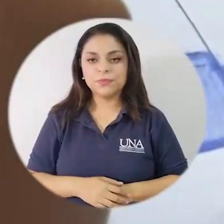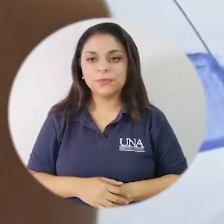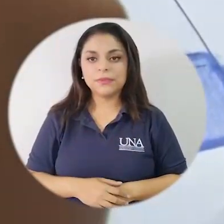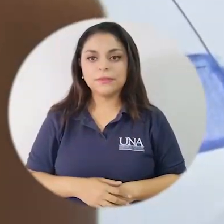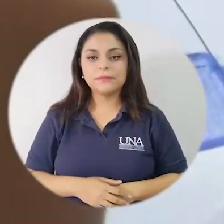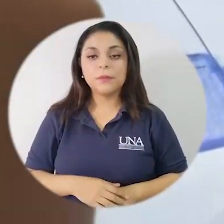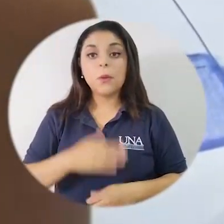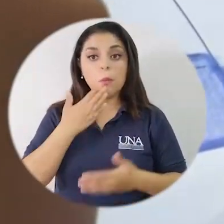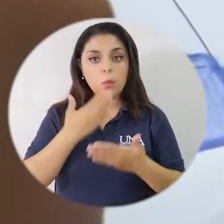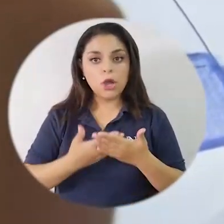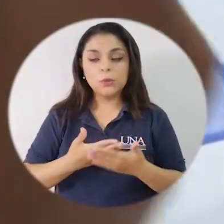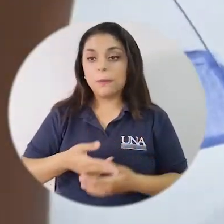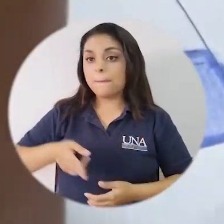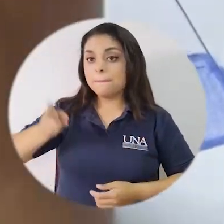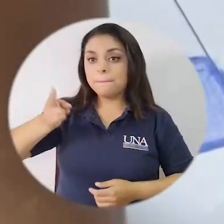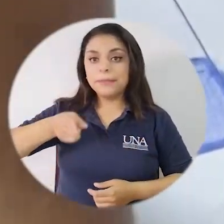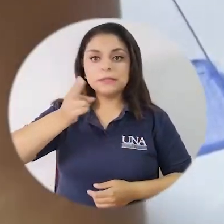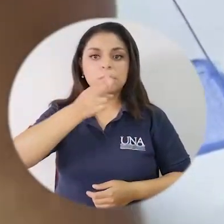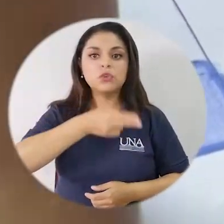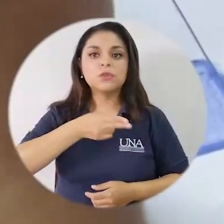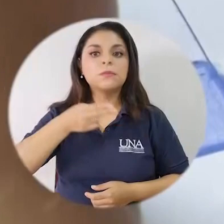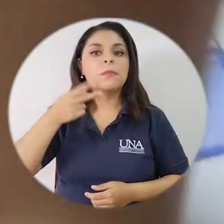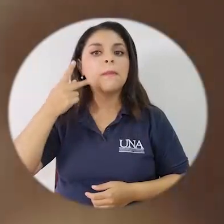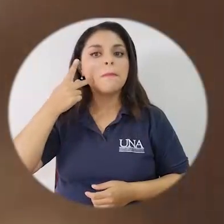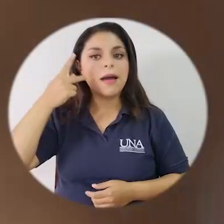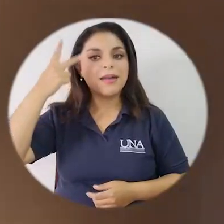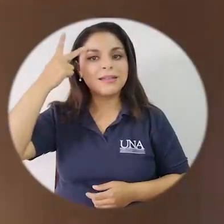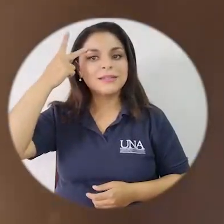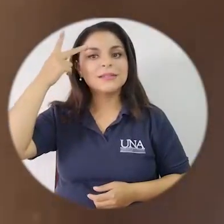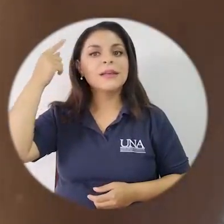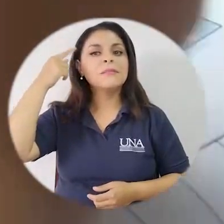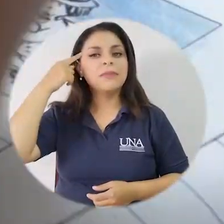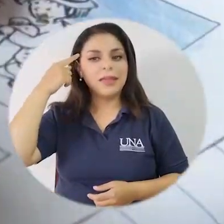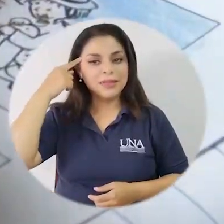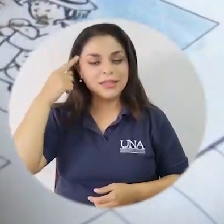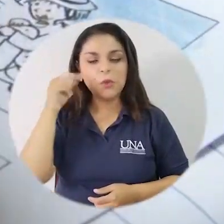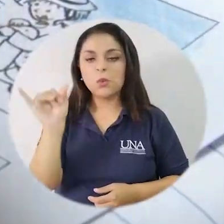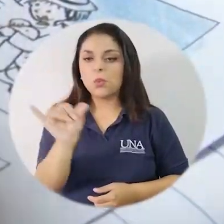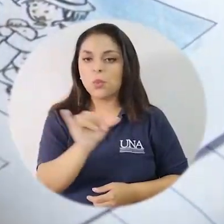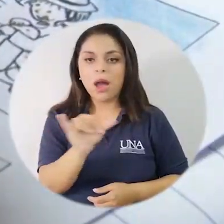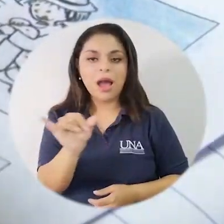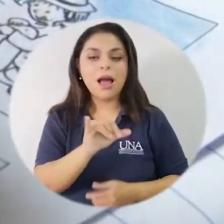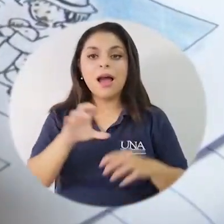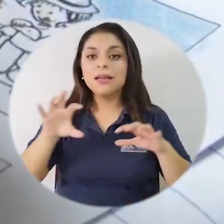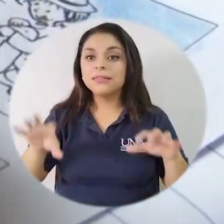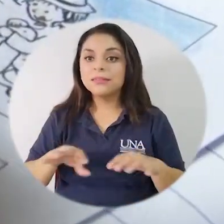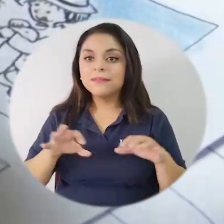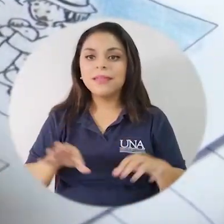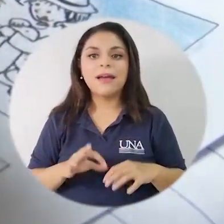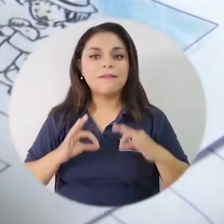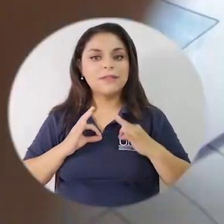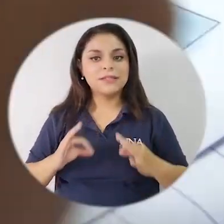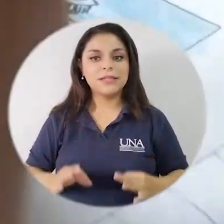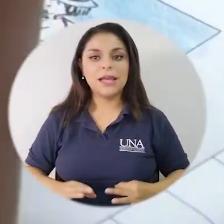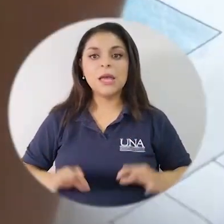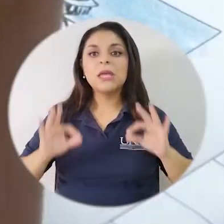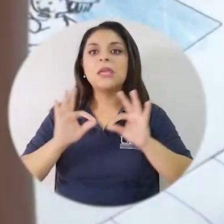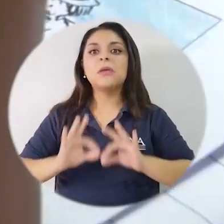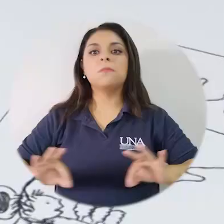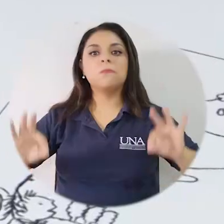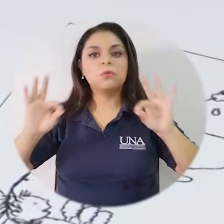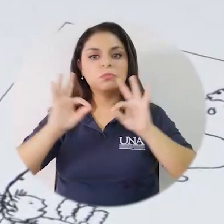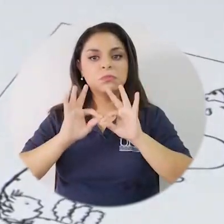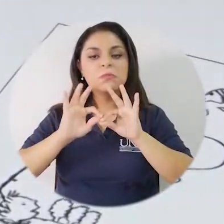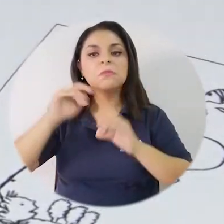Evidentemente eran los mismos padres, seguían pensando que la actividad física era muy importante, seguían pensando de que tenían muy